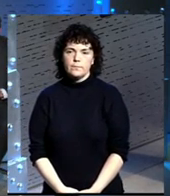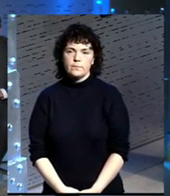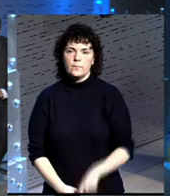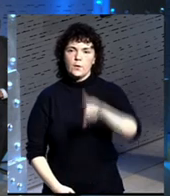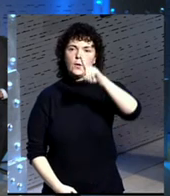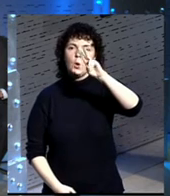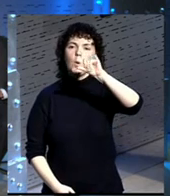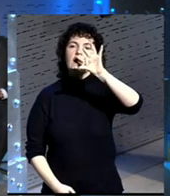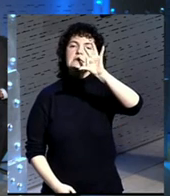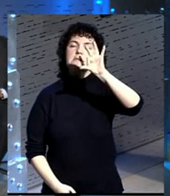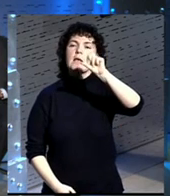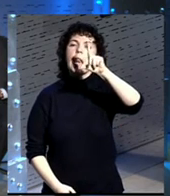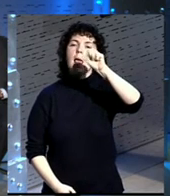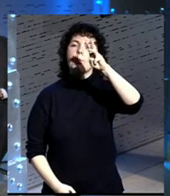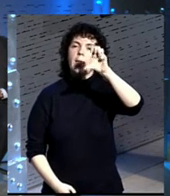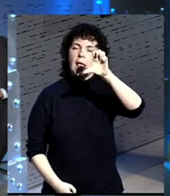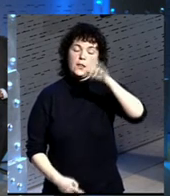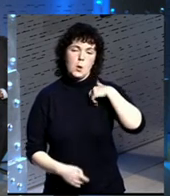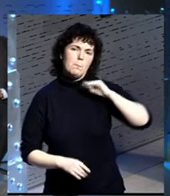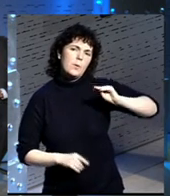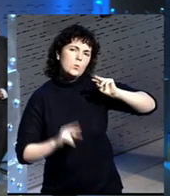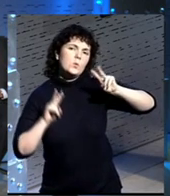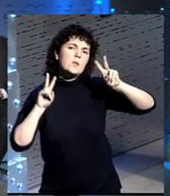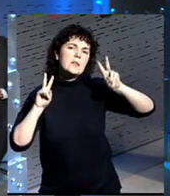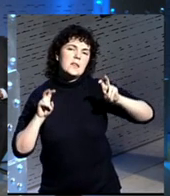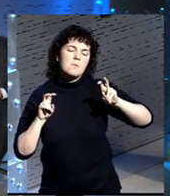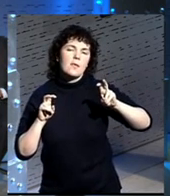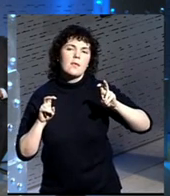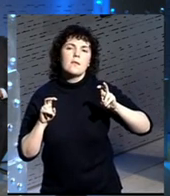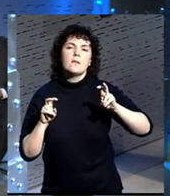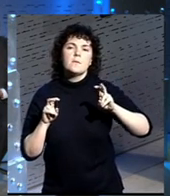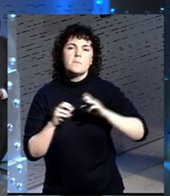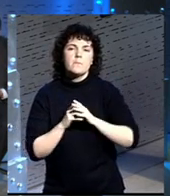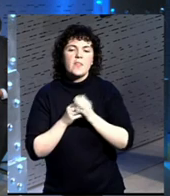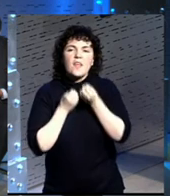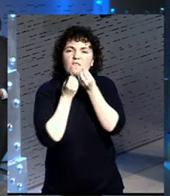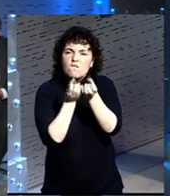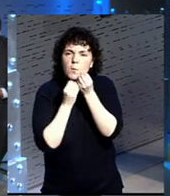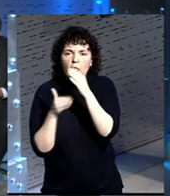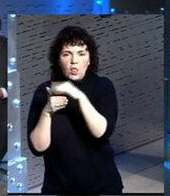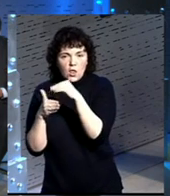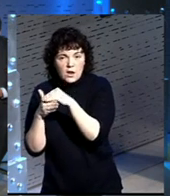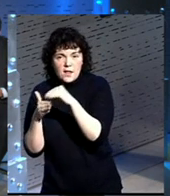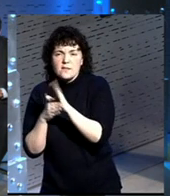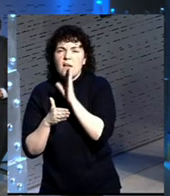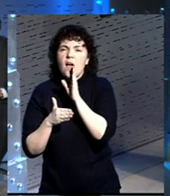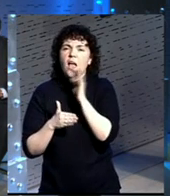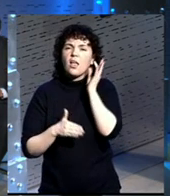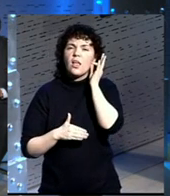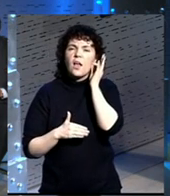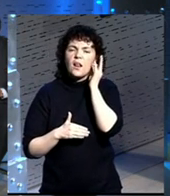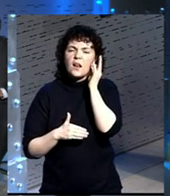Luis Lepe. Mi pregunta iba sobre el dato, la información de los clientes, que antes Karina ha hecho